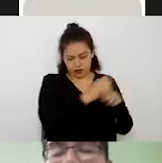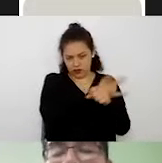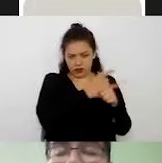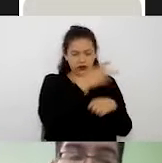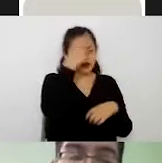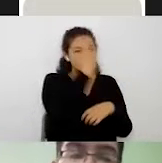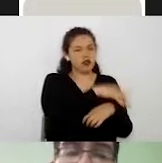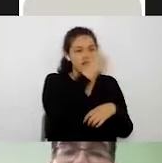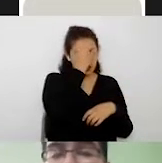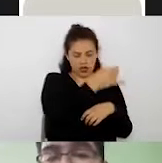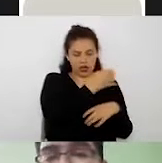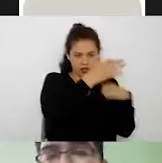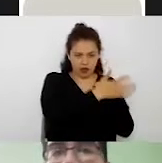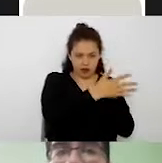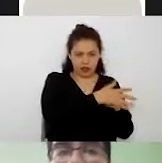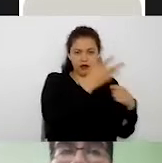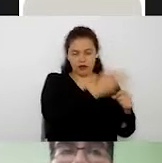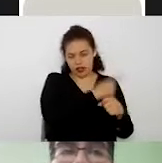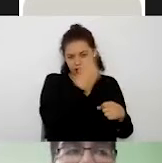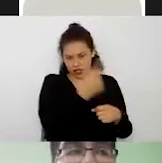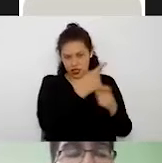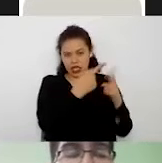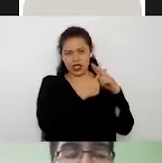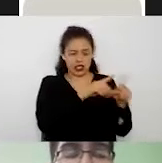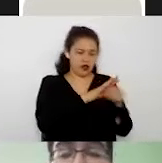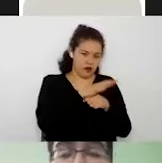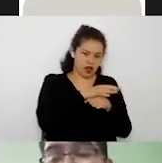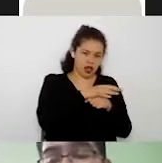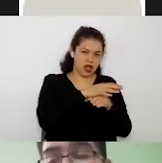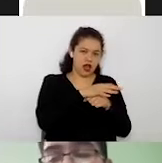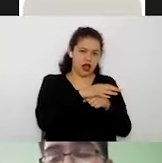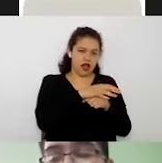ser la hipótesis, qué es lo que va a pasar, a qué hora va a empezar, cómo se va a